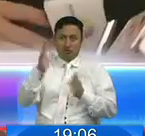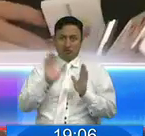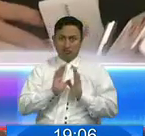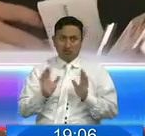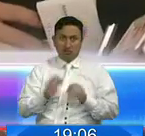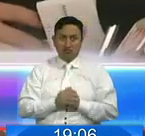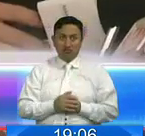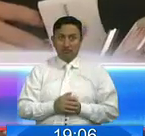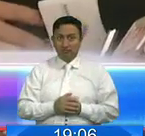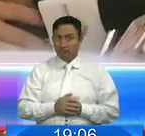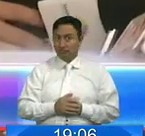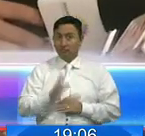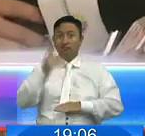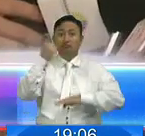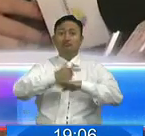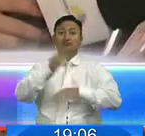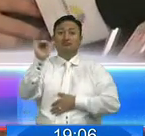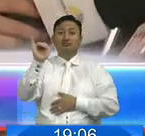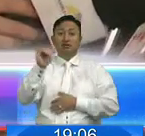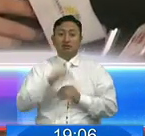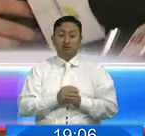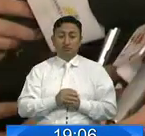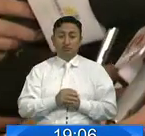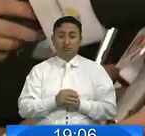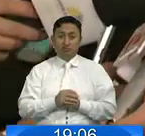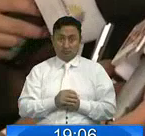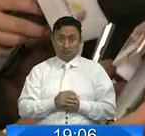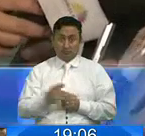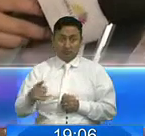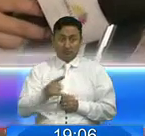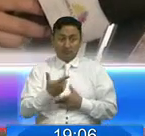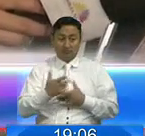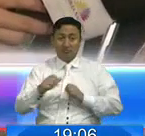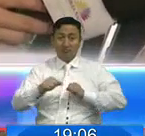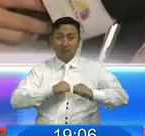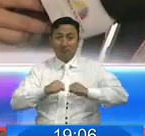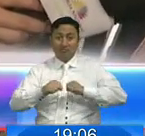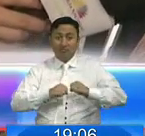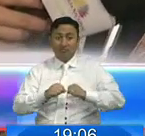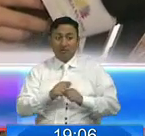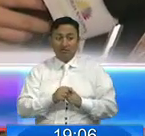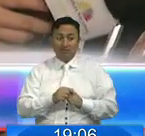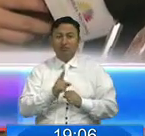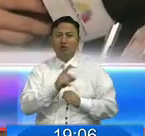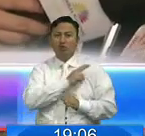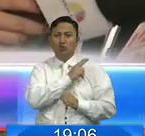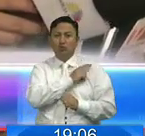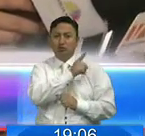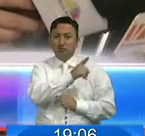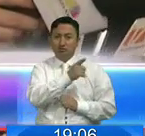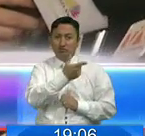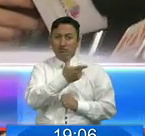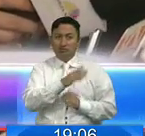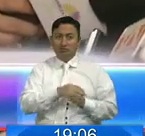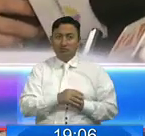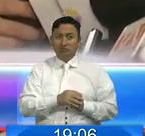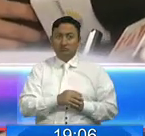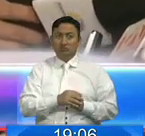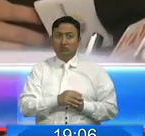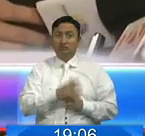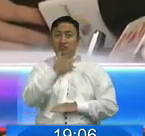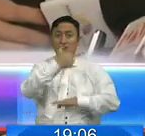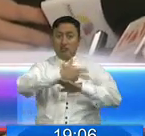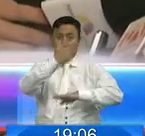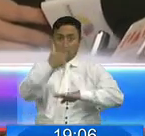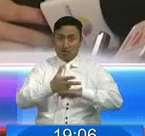Fue un día sábado cuando no existen labores académicas en la Escuela Superior Politécnica de